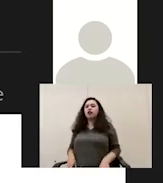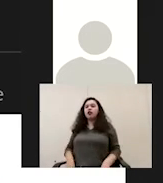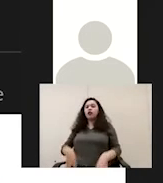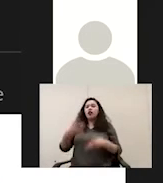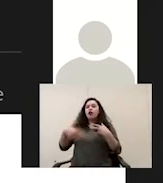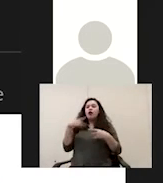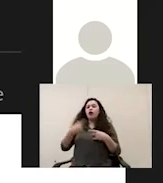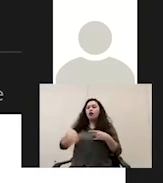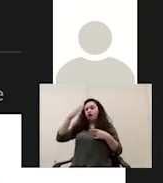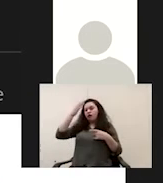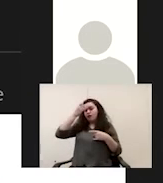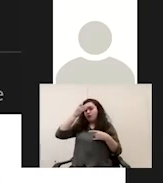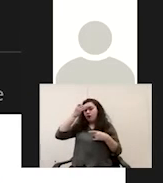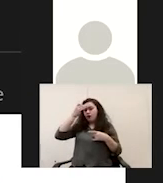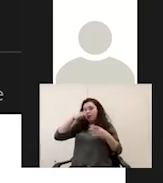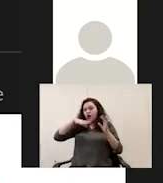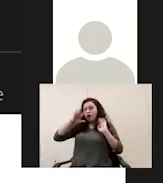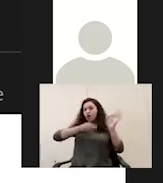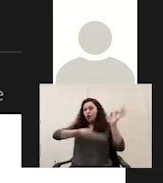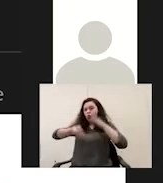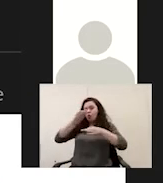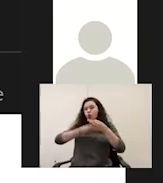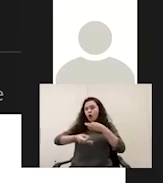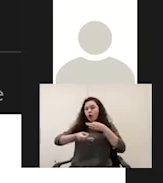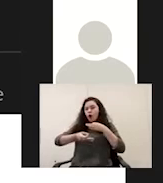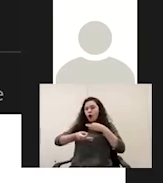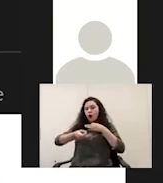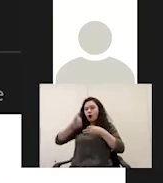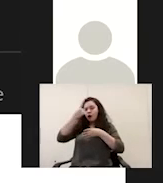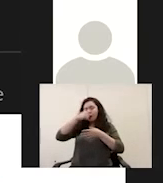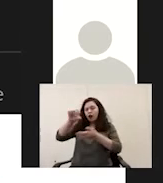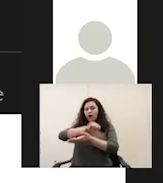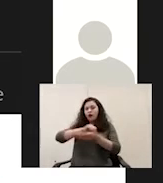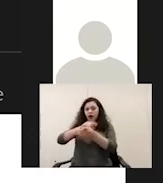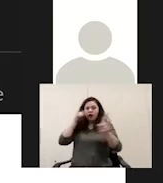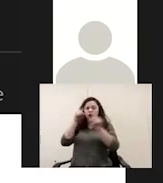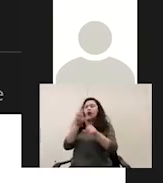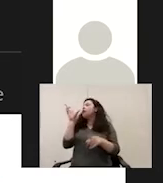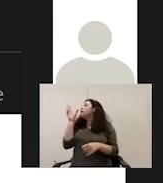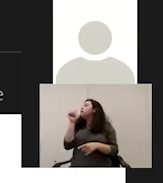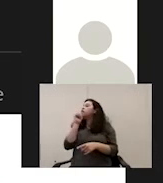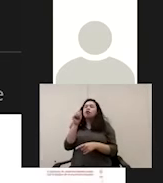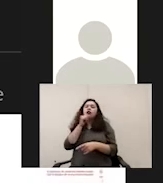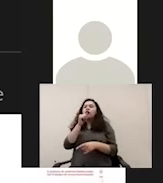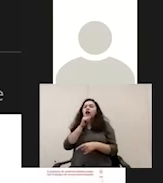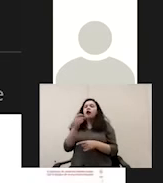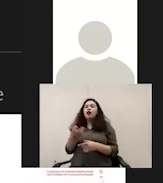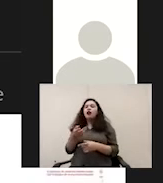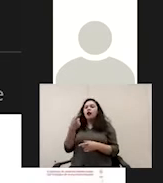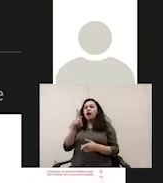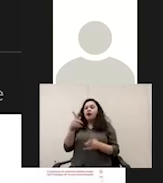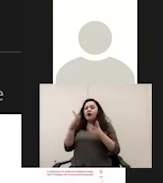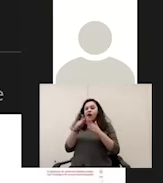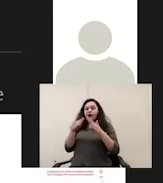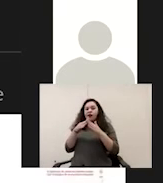garganta, mialgias, artralgias, no acuda al centro escolar, se quede en su casa, se le